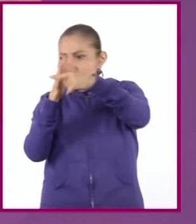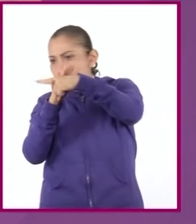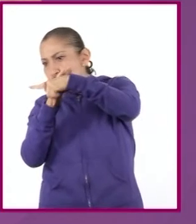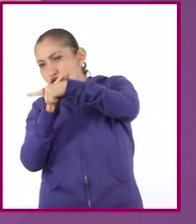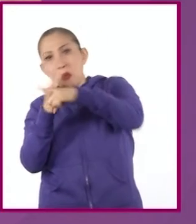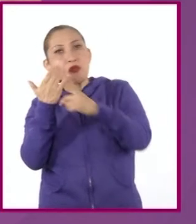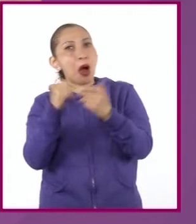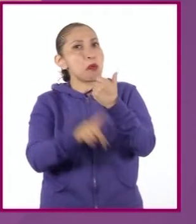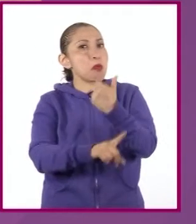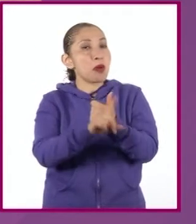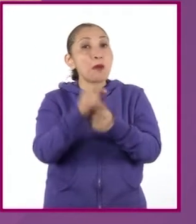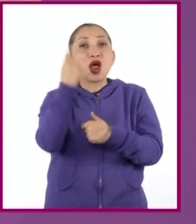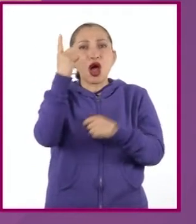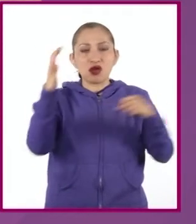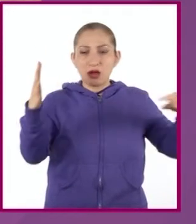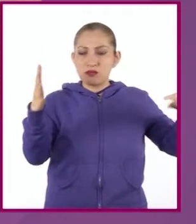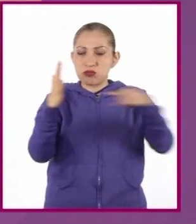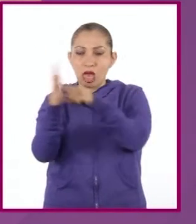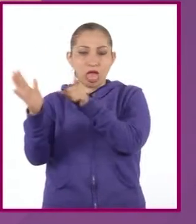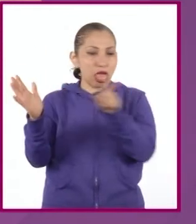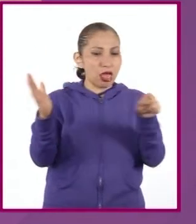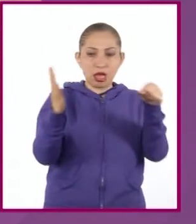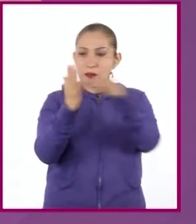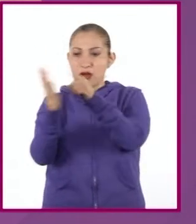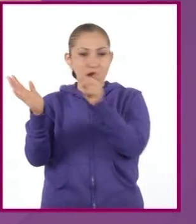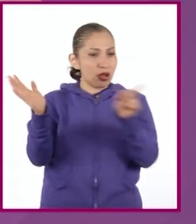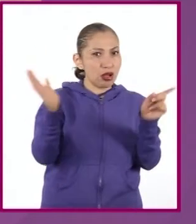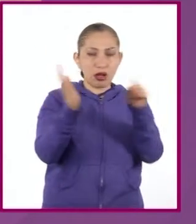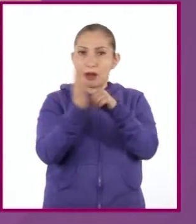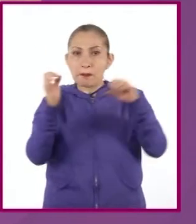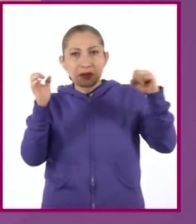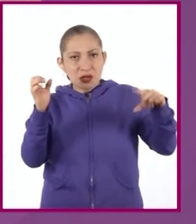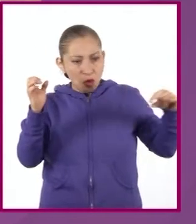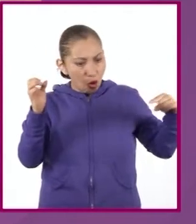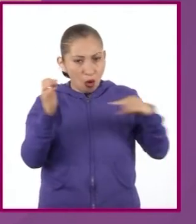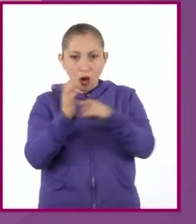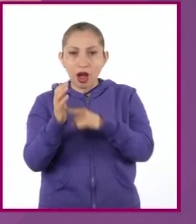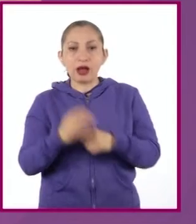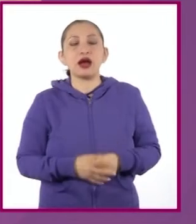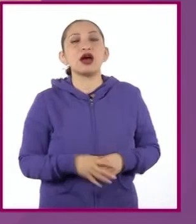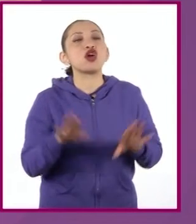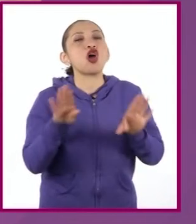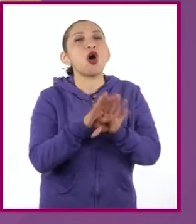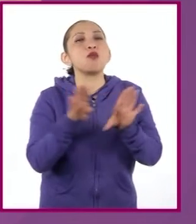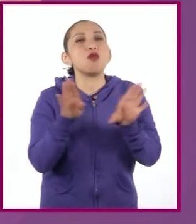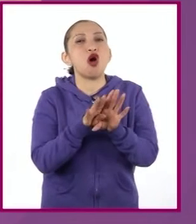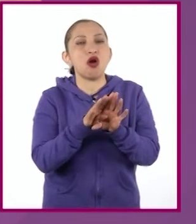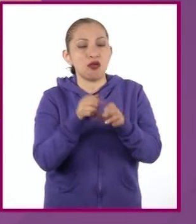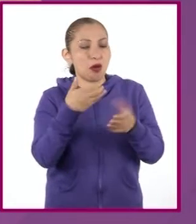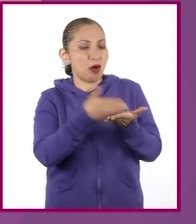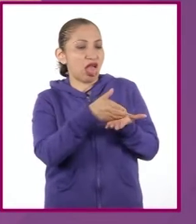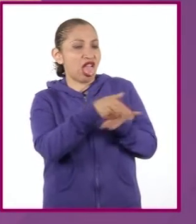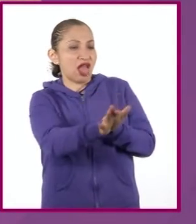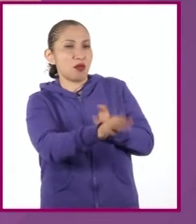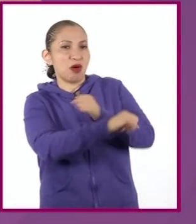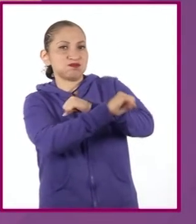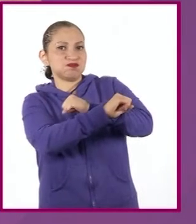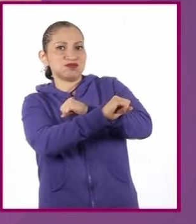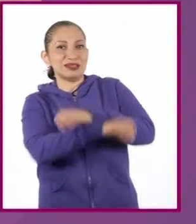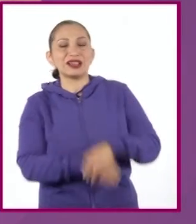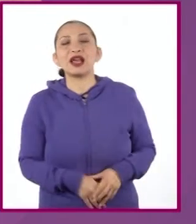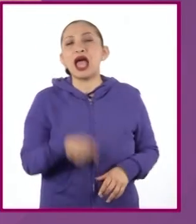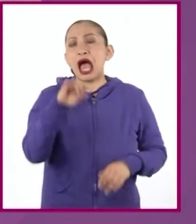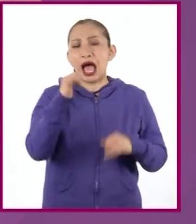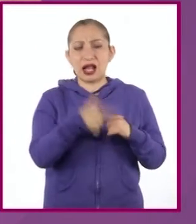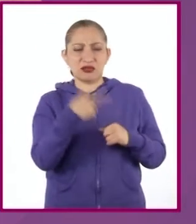sin problema, pero algunas rebotaban casi en la misma dirección de donde provenían, como si fueran repelidas por alguna fuerza,